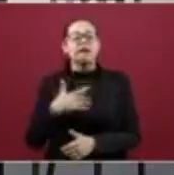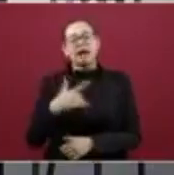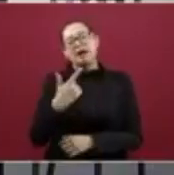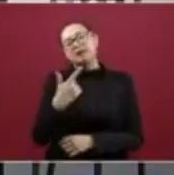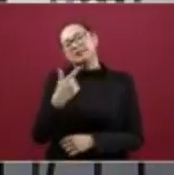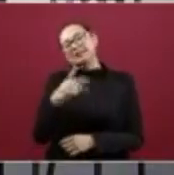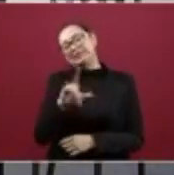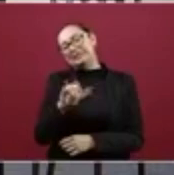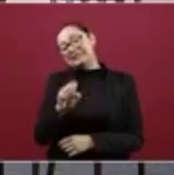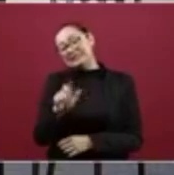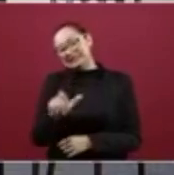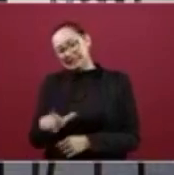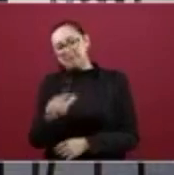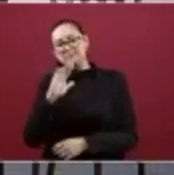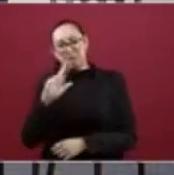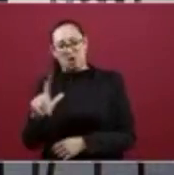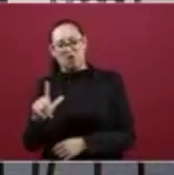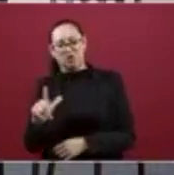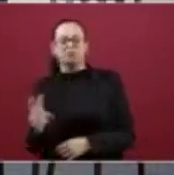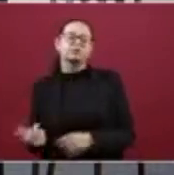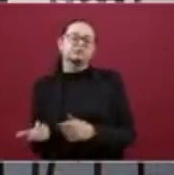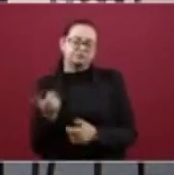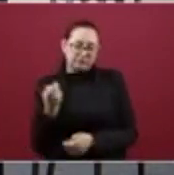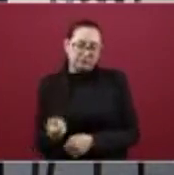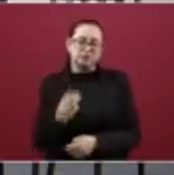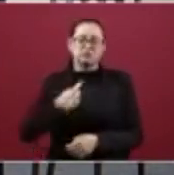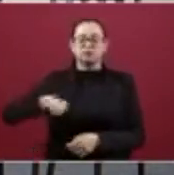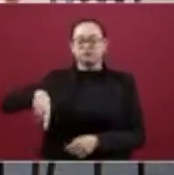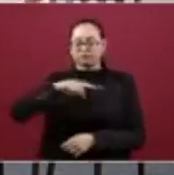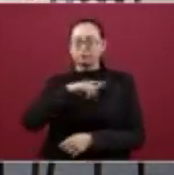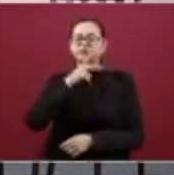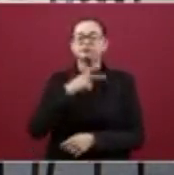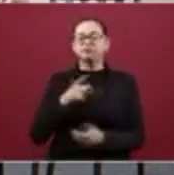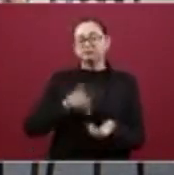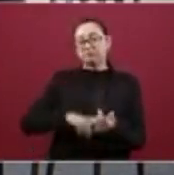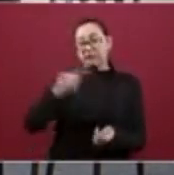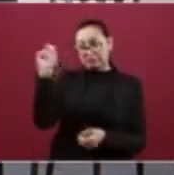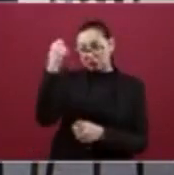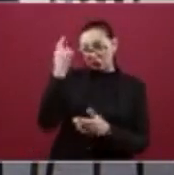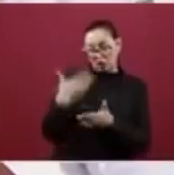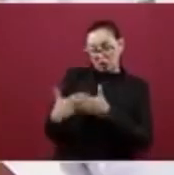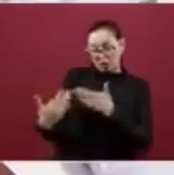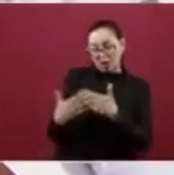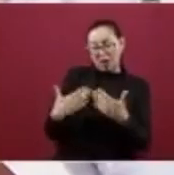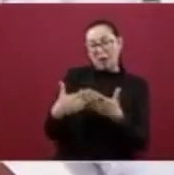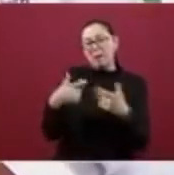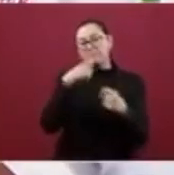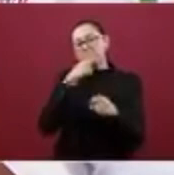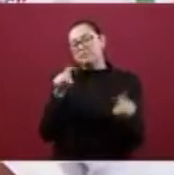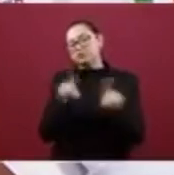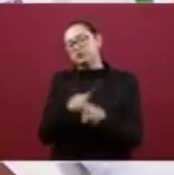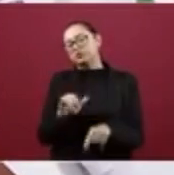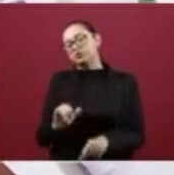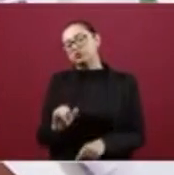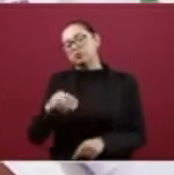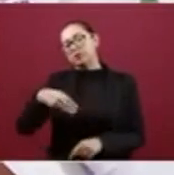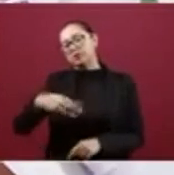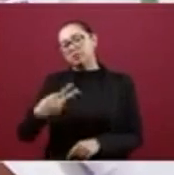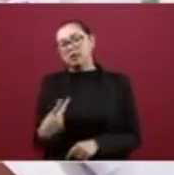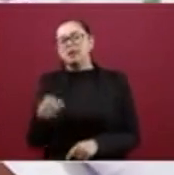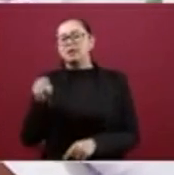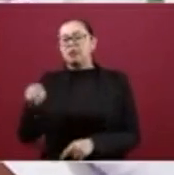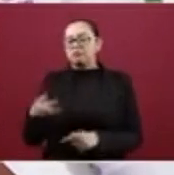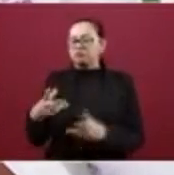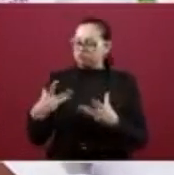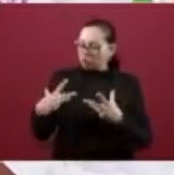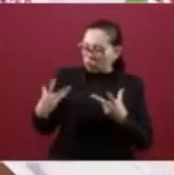Vamos a aprovechar e impulsar las capacidades tecnológicas de Pemex y el Instituto Mexicano del Petróleo, quienes son los que nos han